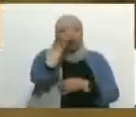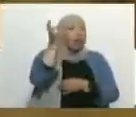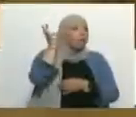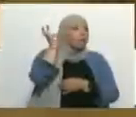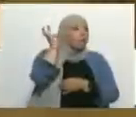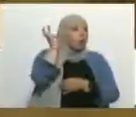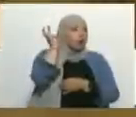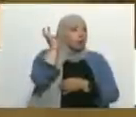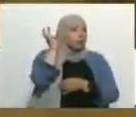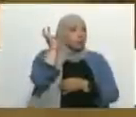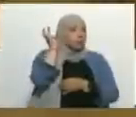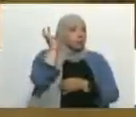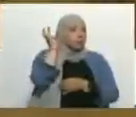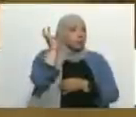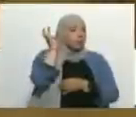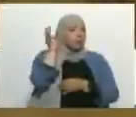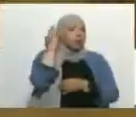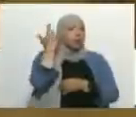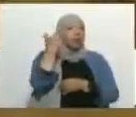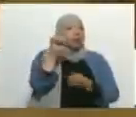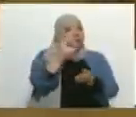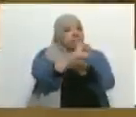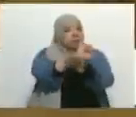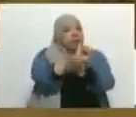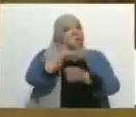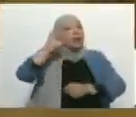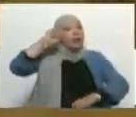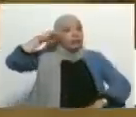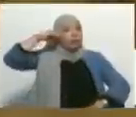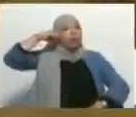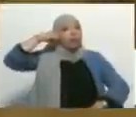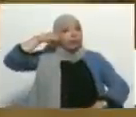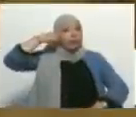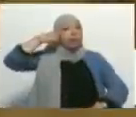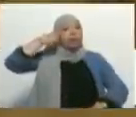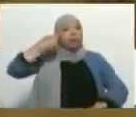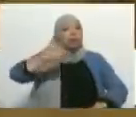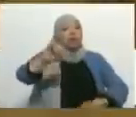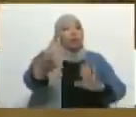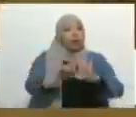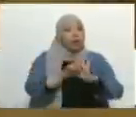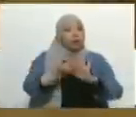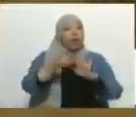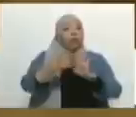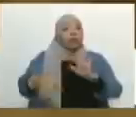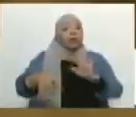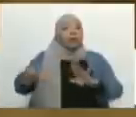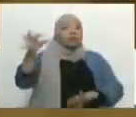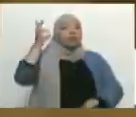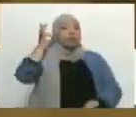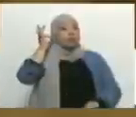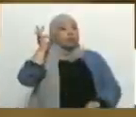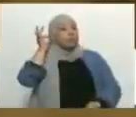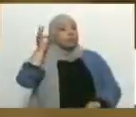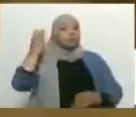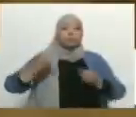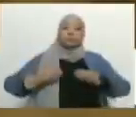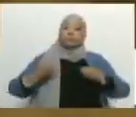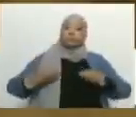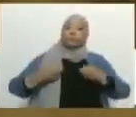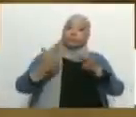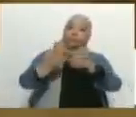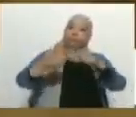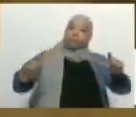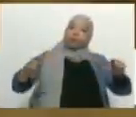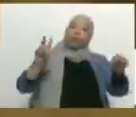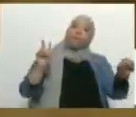mujeres, por lo que merece la pena recordar que existe una ley del derecho a la mujer a una vida libre de